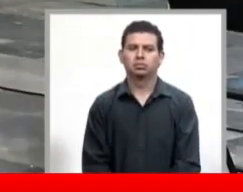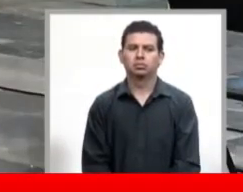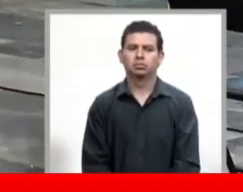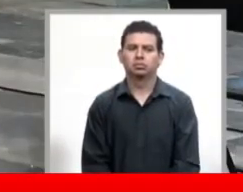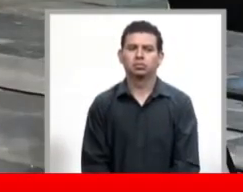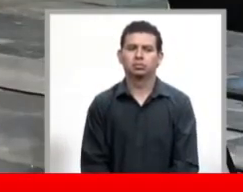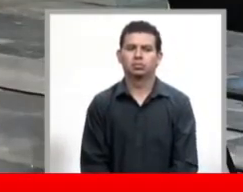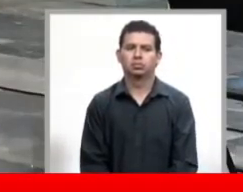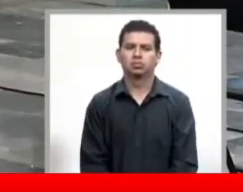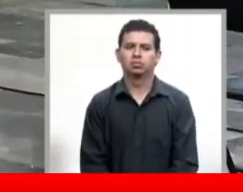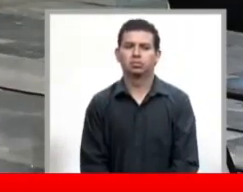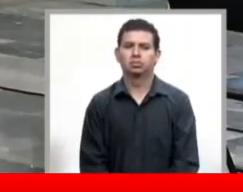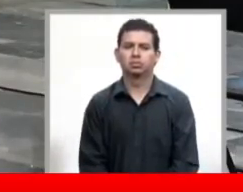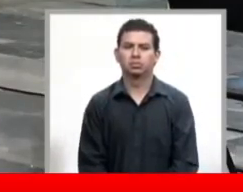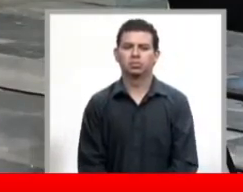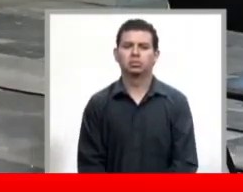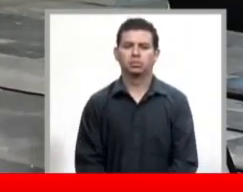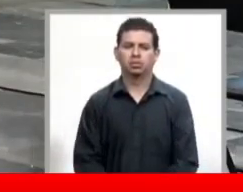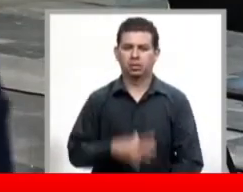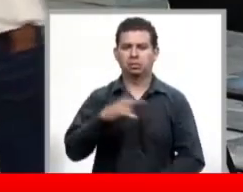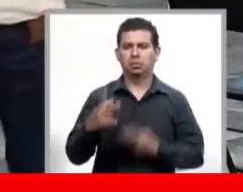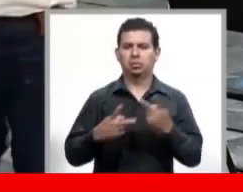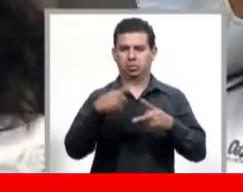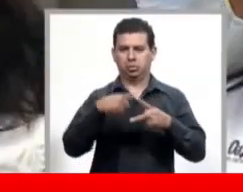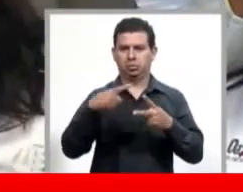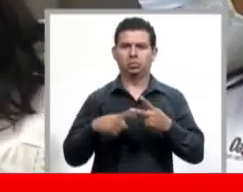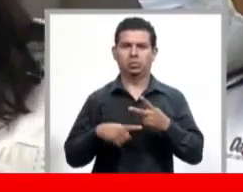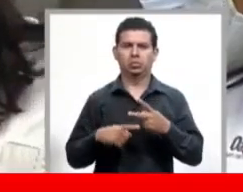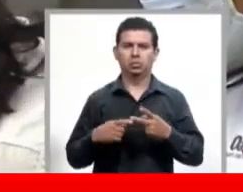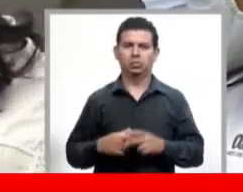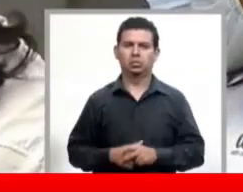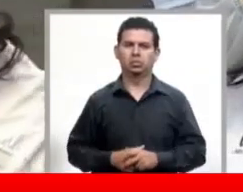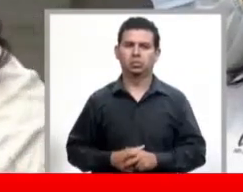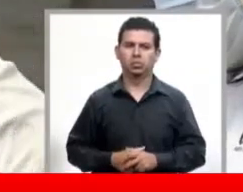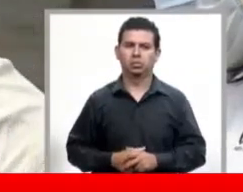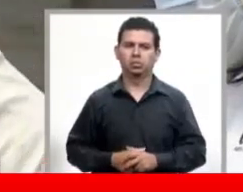Buen día, gobernador. Dos preguntas. En esta